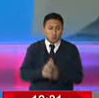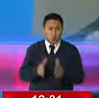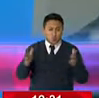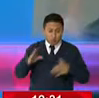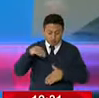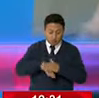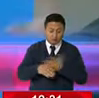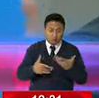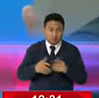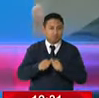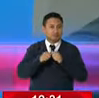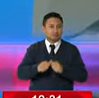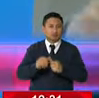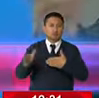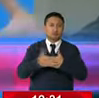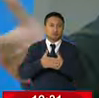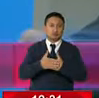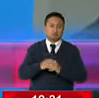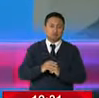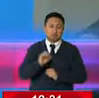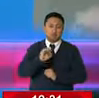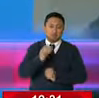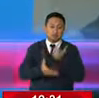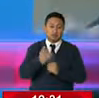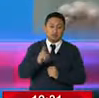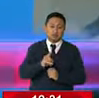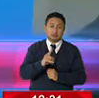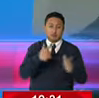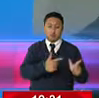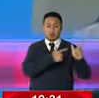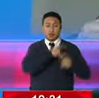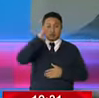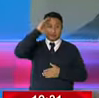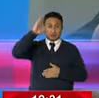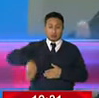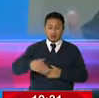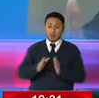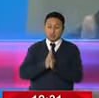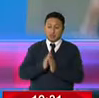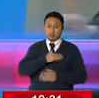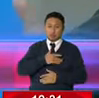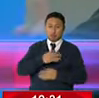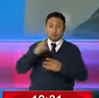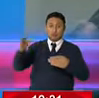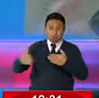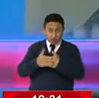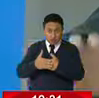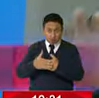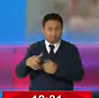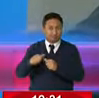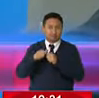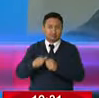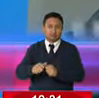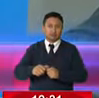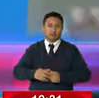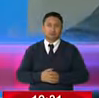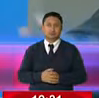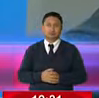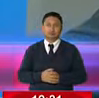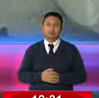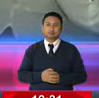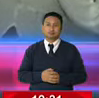territorio, nosotros tendríamos que mantener los cierres, o en caso de que haya un pedido puntual de Fuerzas Armadas y Policía Nacional, que son los garantes de la